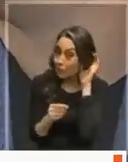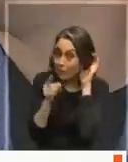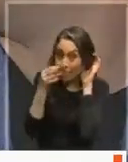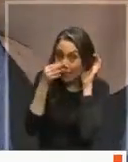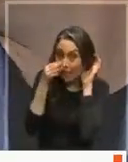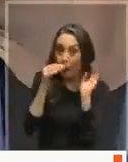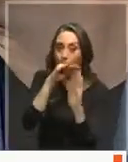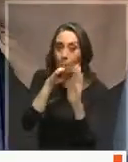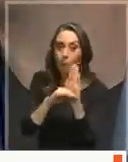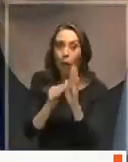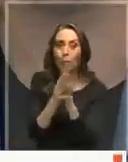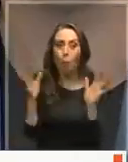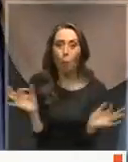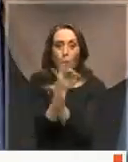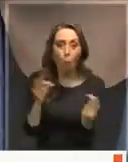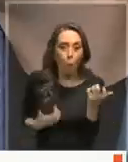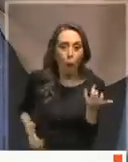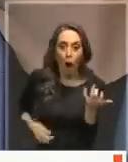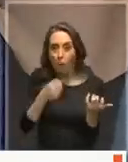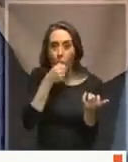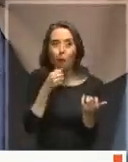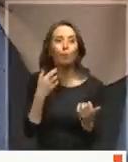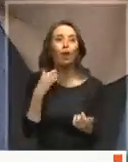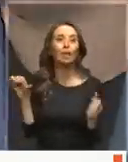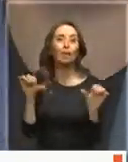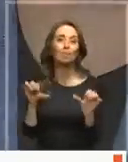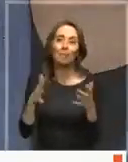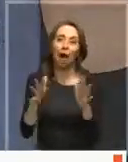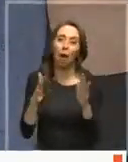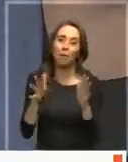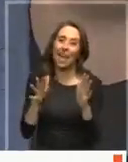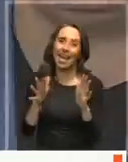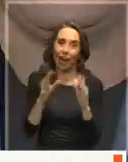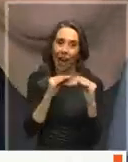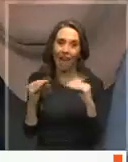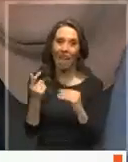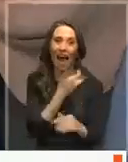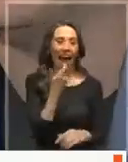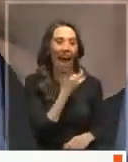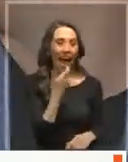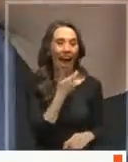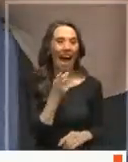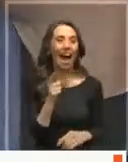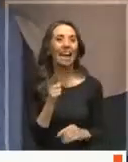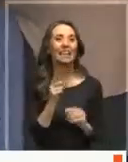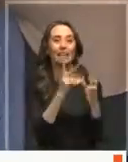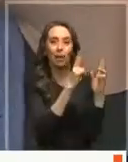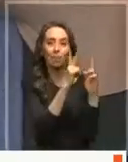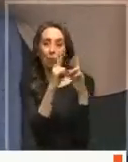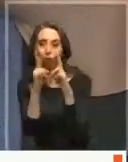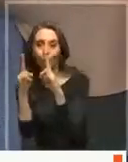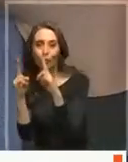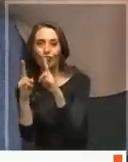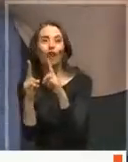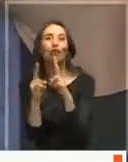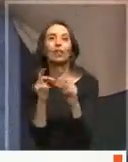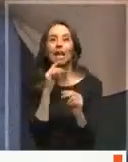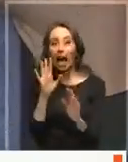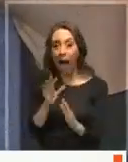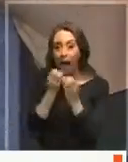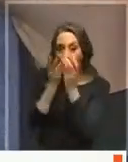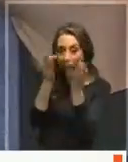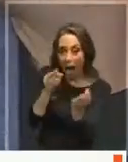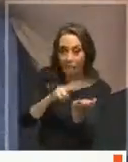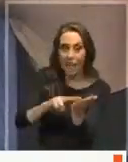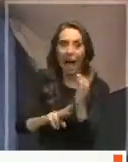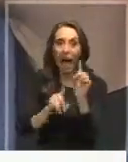Cuando usted escuche que el programa tiene harta música, es porque está más o menos. ¿Ah? Porque ahí la postproducción le ponen color. Hay que ser sincero, pero